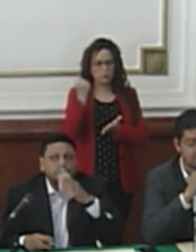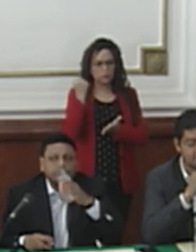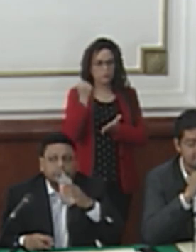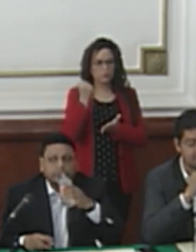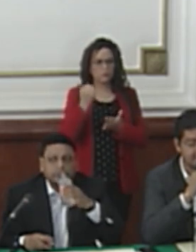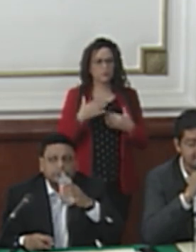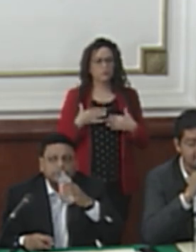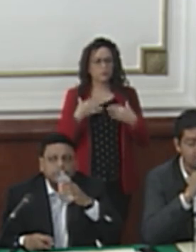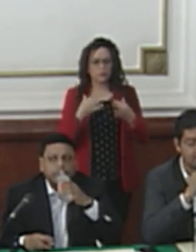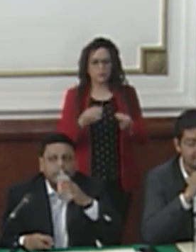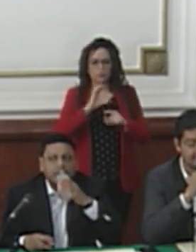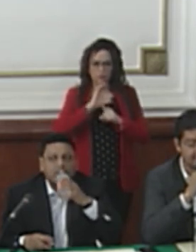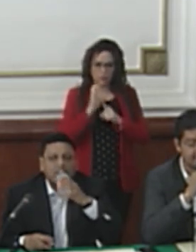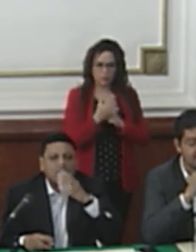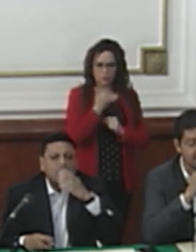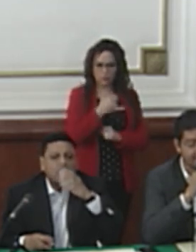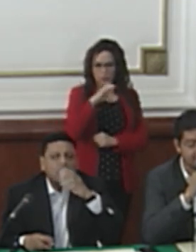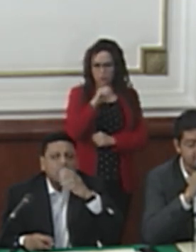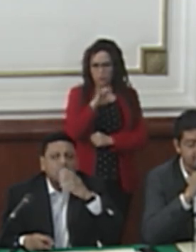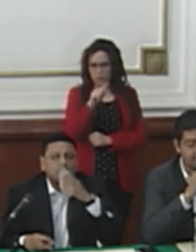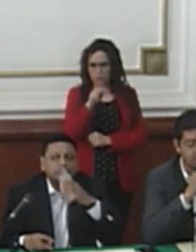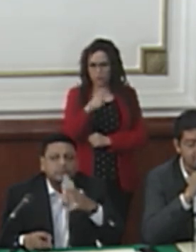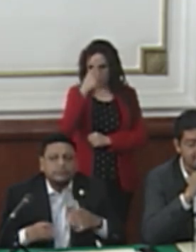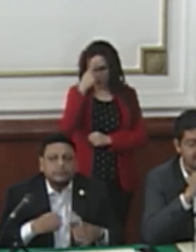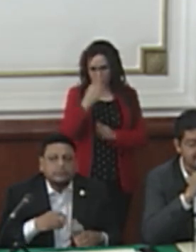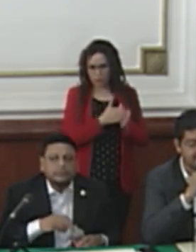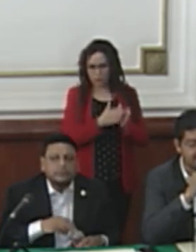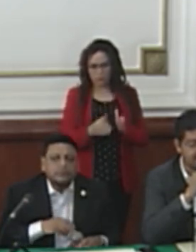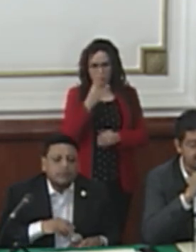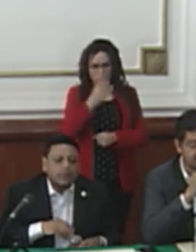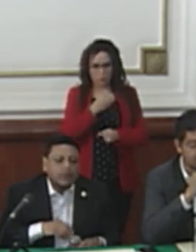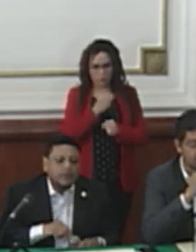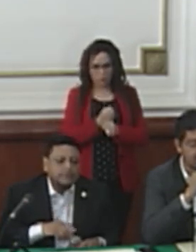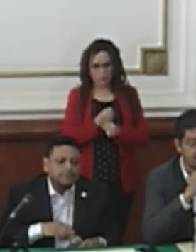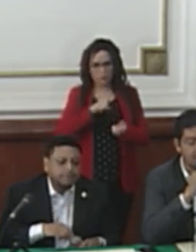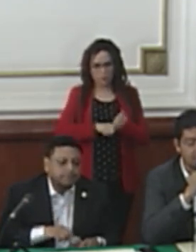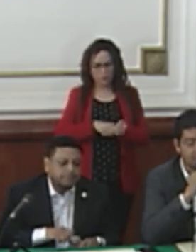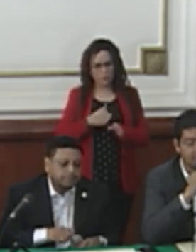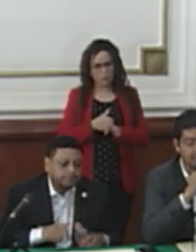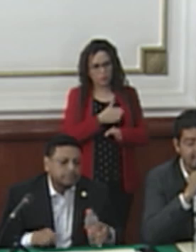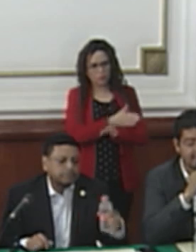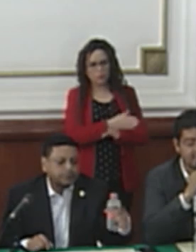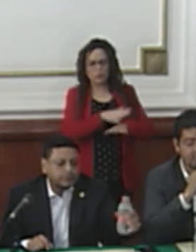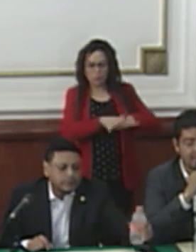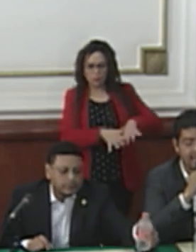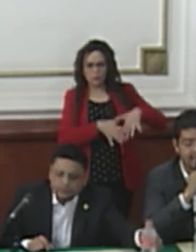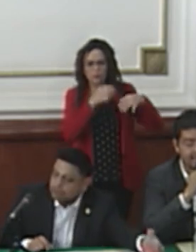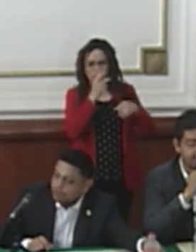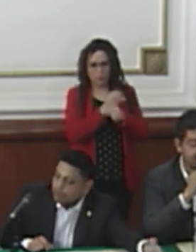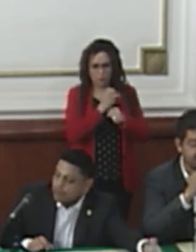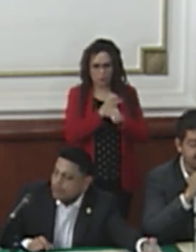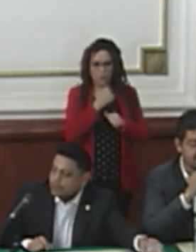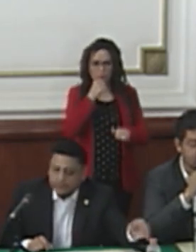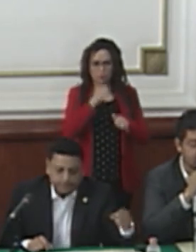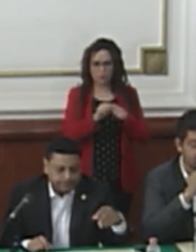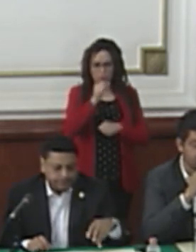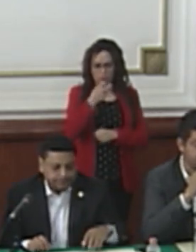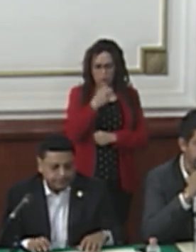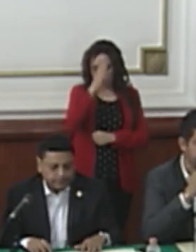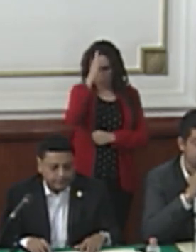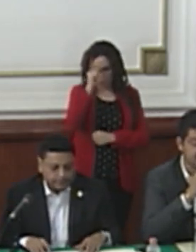de las comisiones y comités que funcionarán durante la tercera legislatura, conforme al anexo A del presente